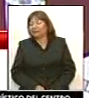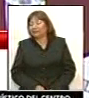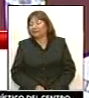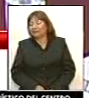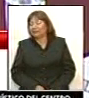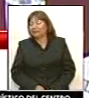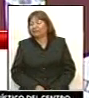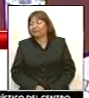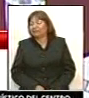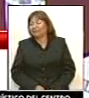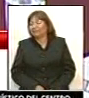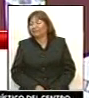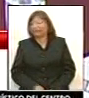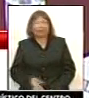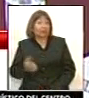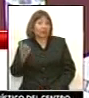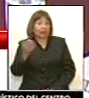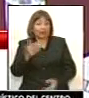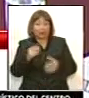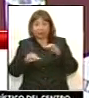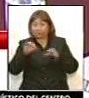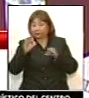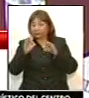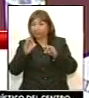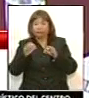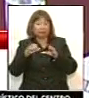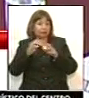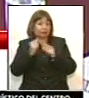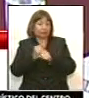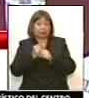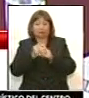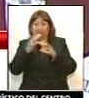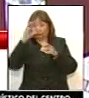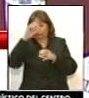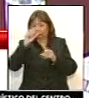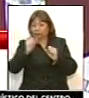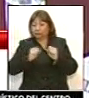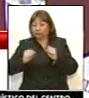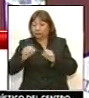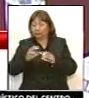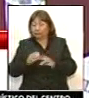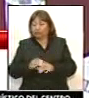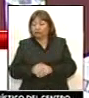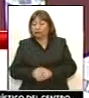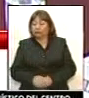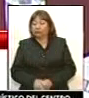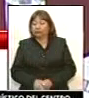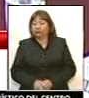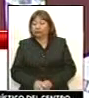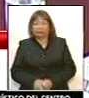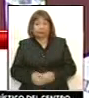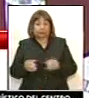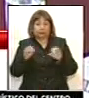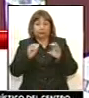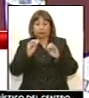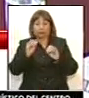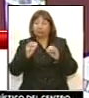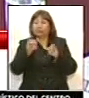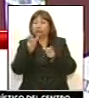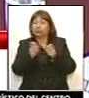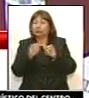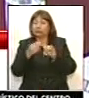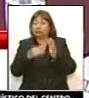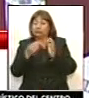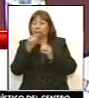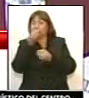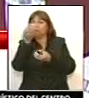Ella es una actriz, pero trabaja a nivel global como embajadora de el tratamiento de los refugiados y está